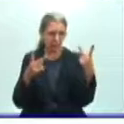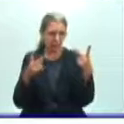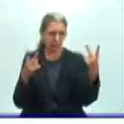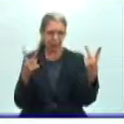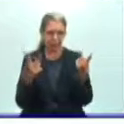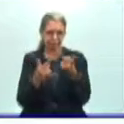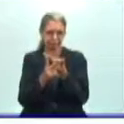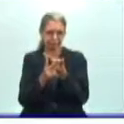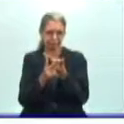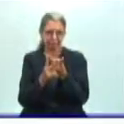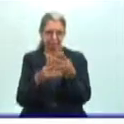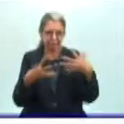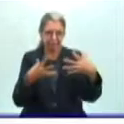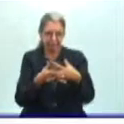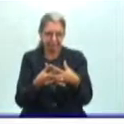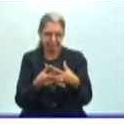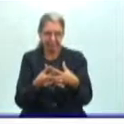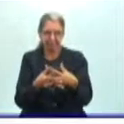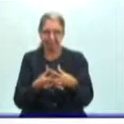siguiente manera.